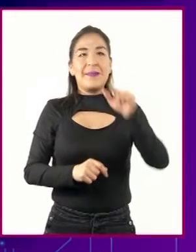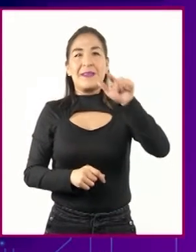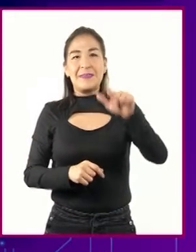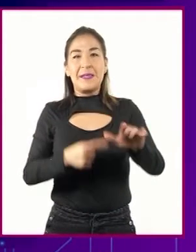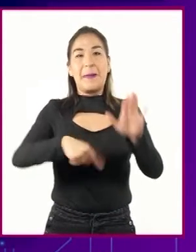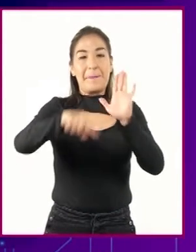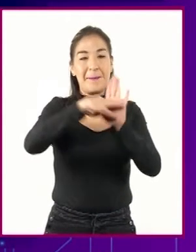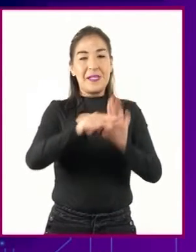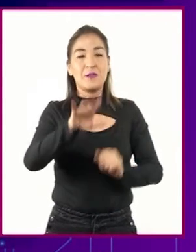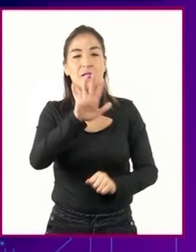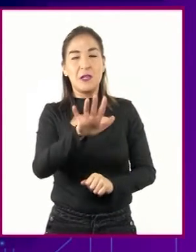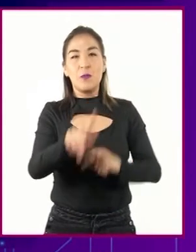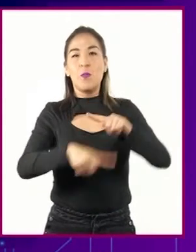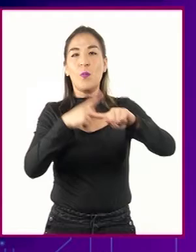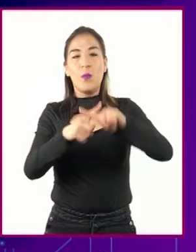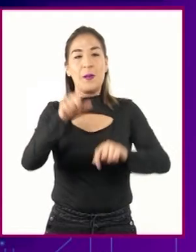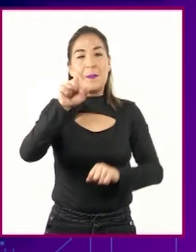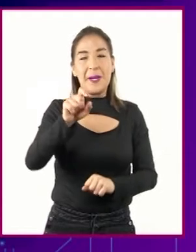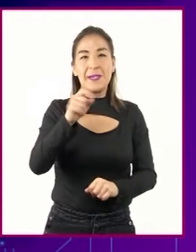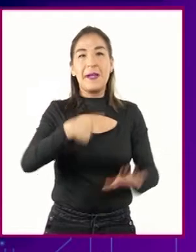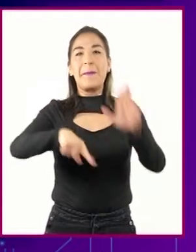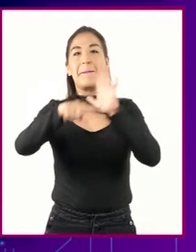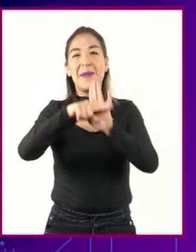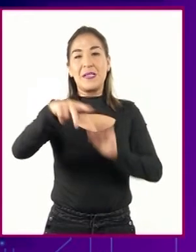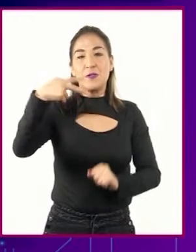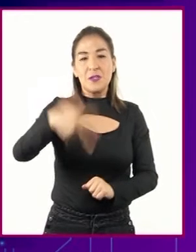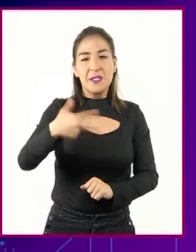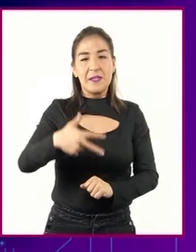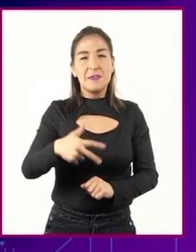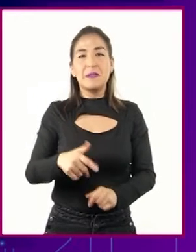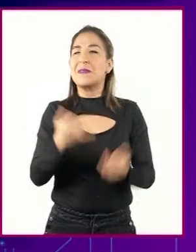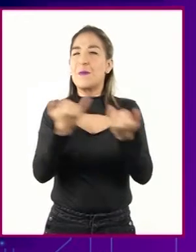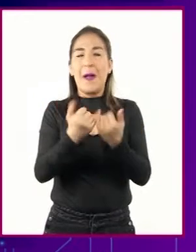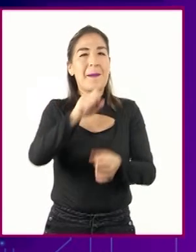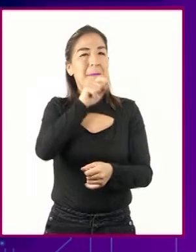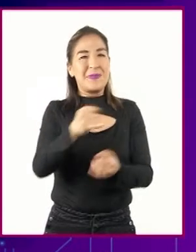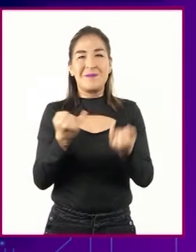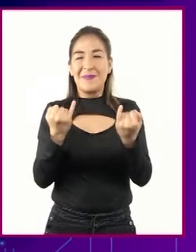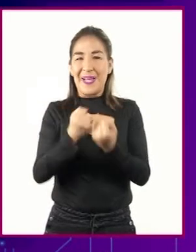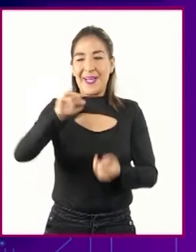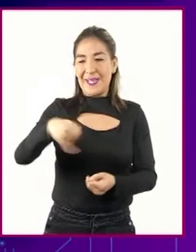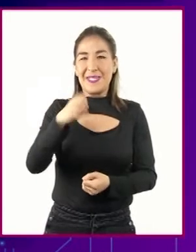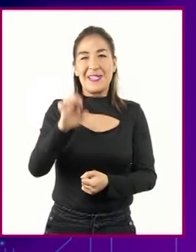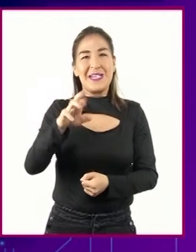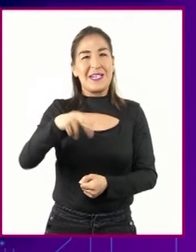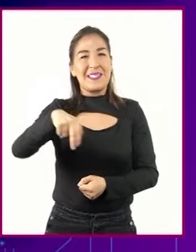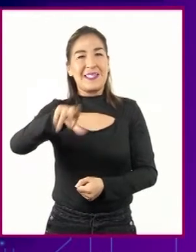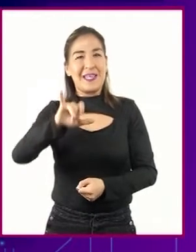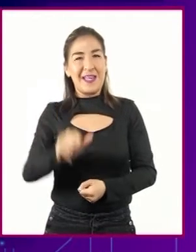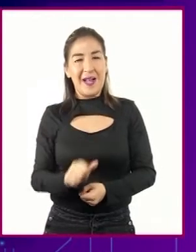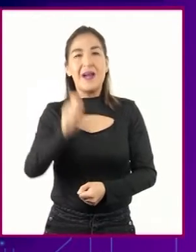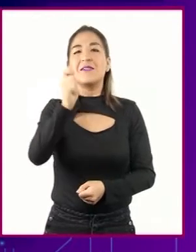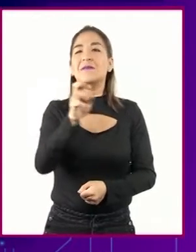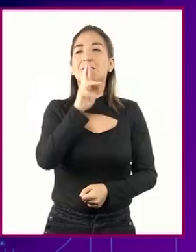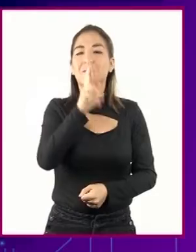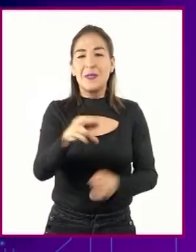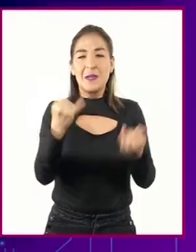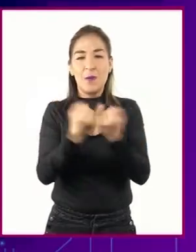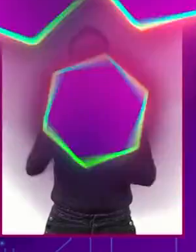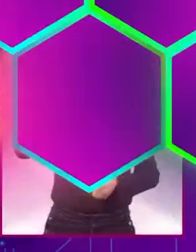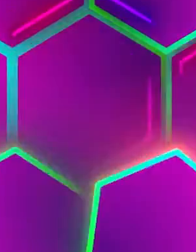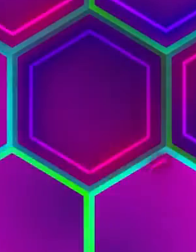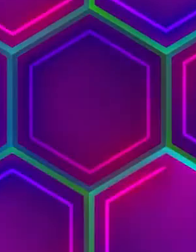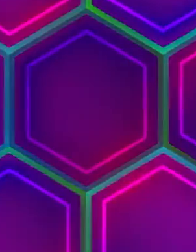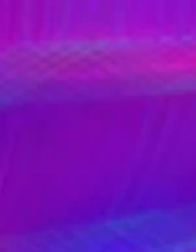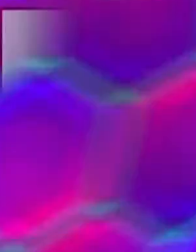5 por 20 menos 13, que siguiendo la jerarquía de operaciones, el resultado es igual a